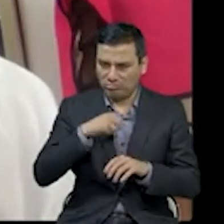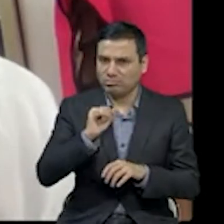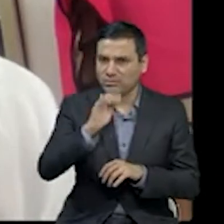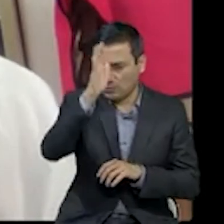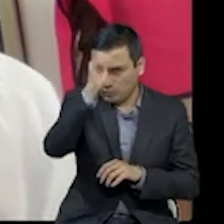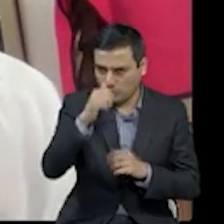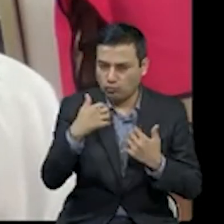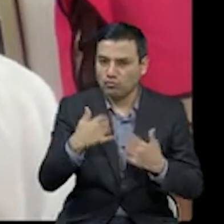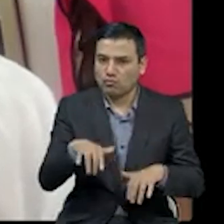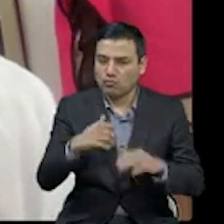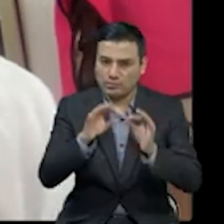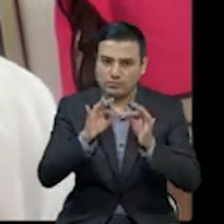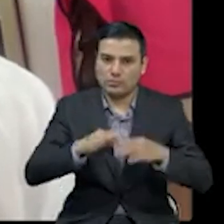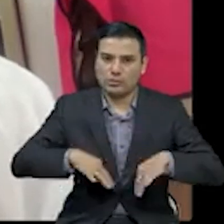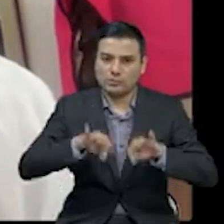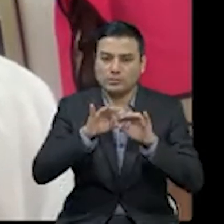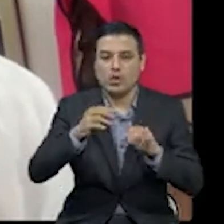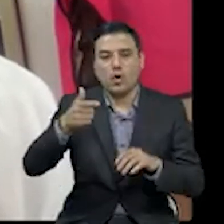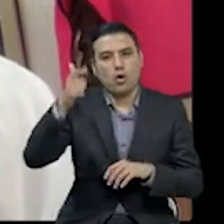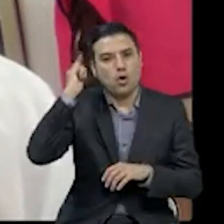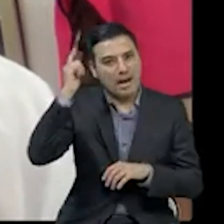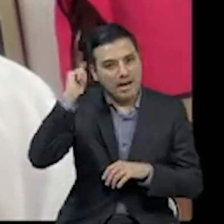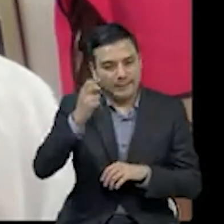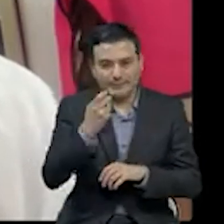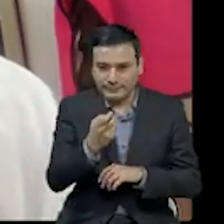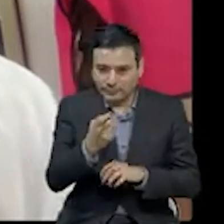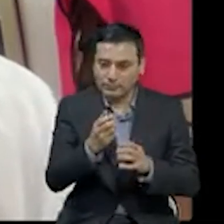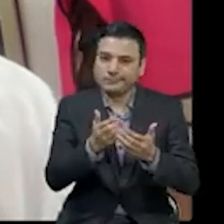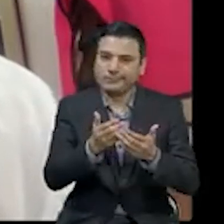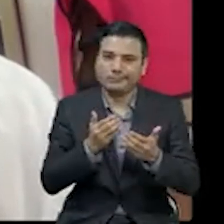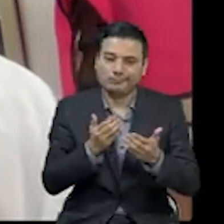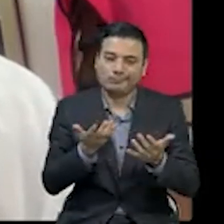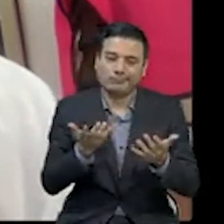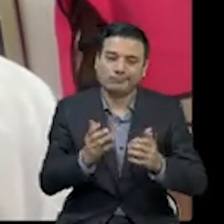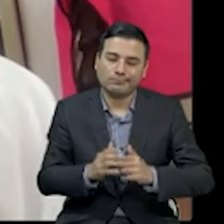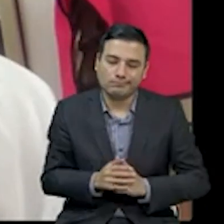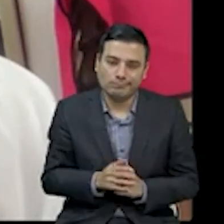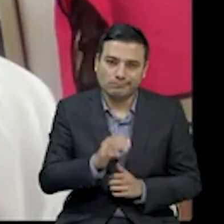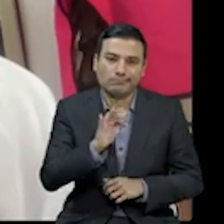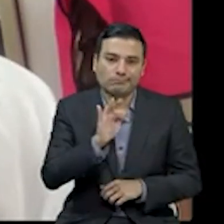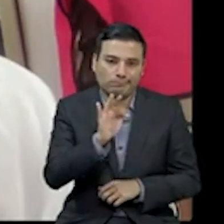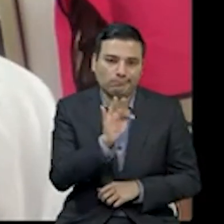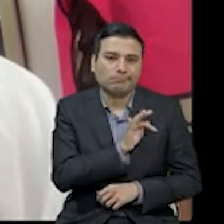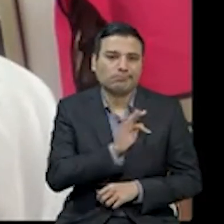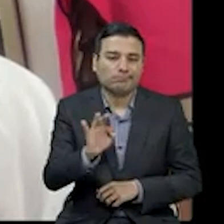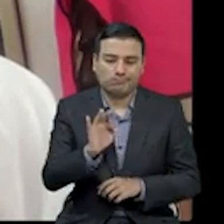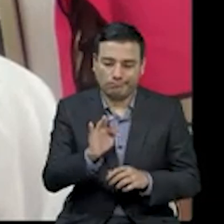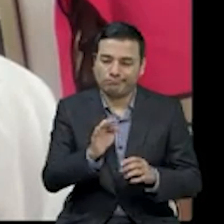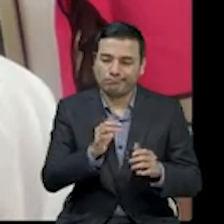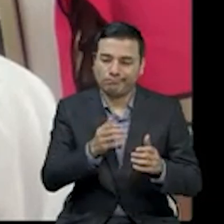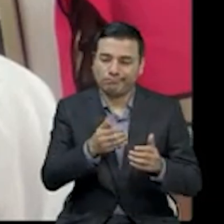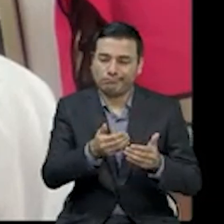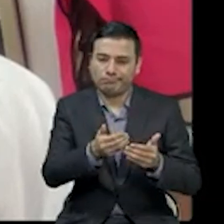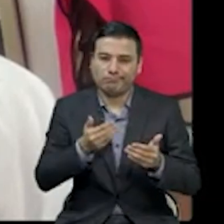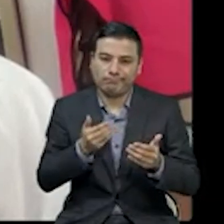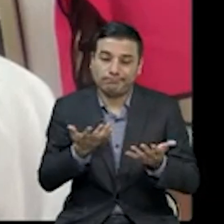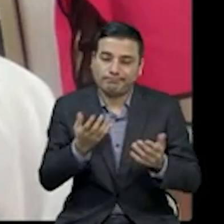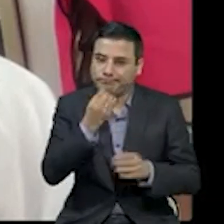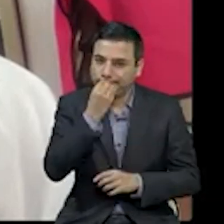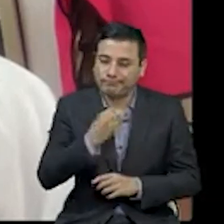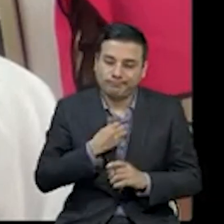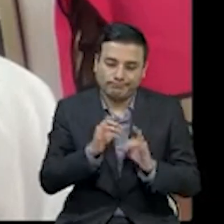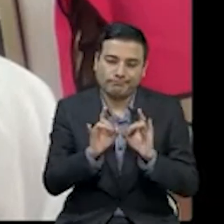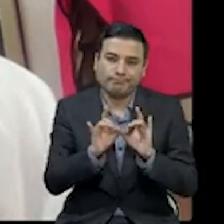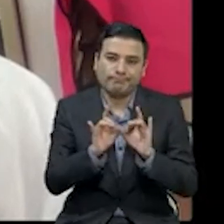reconocemos la importancia. Ojalá hubiéramos tenido este mecanismo antes y que se hubiera previsto antes, dada la tendencia. Pero bueno, se